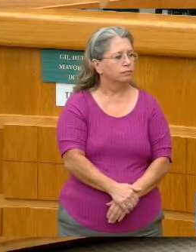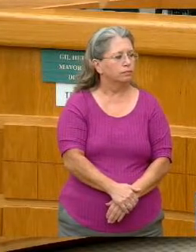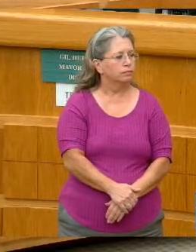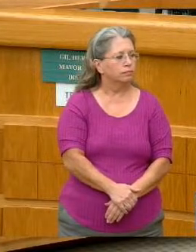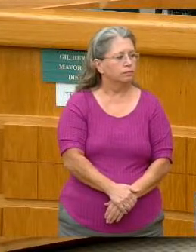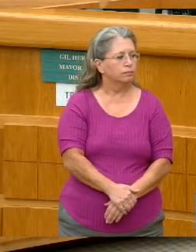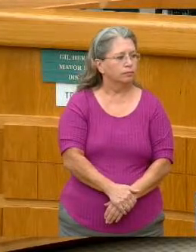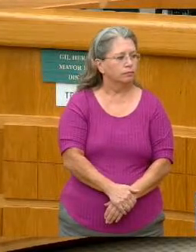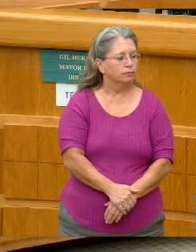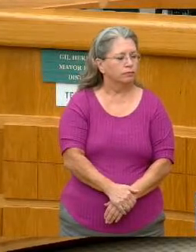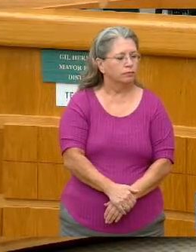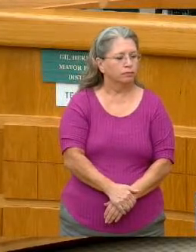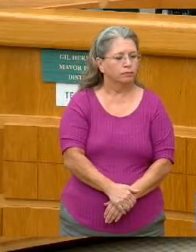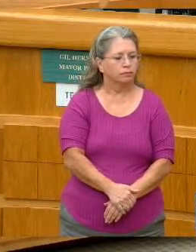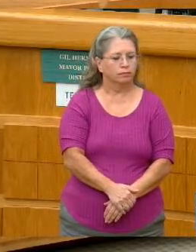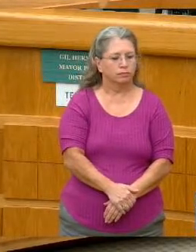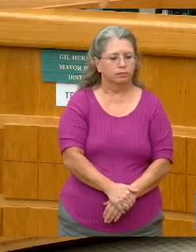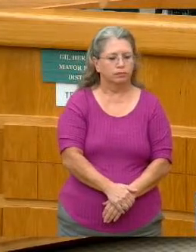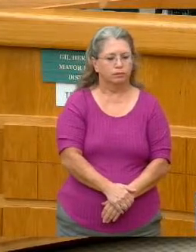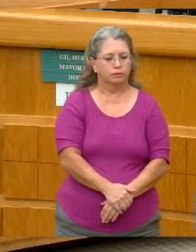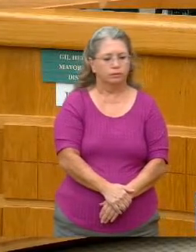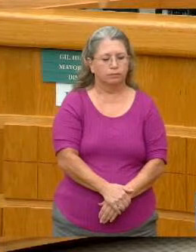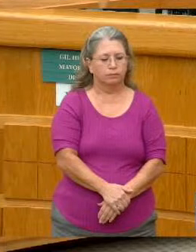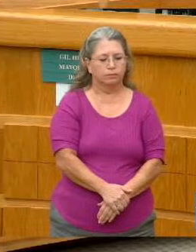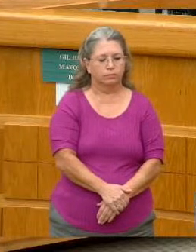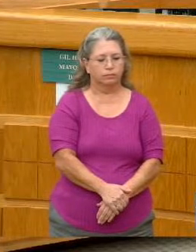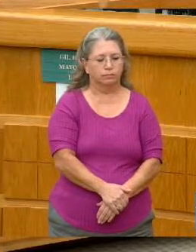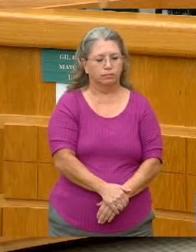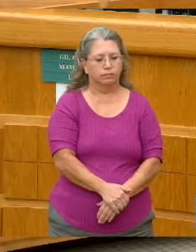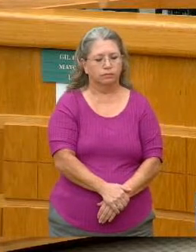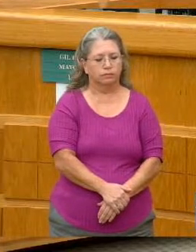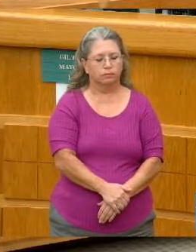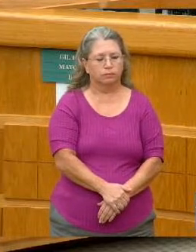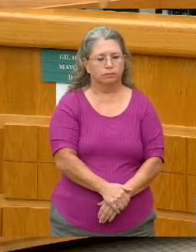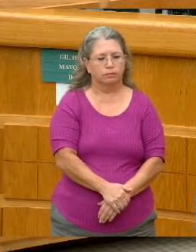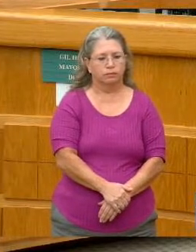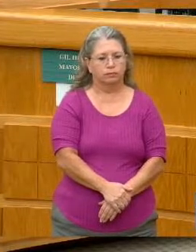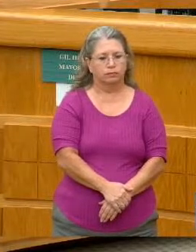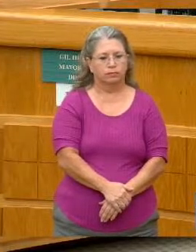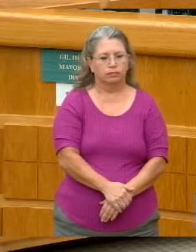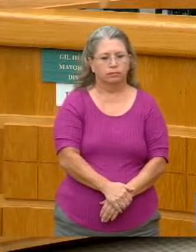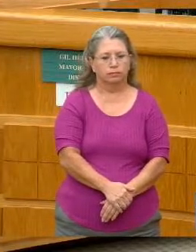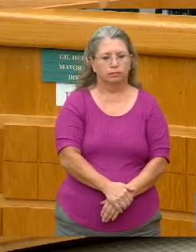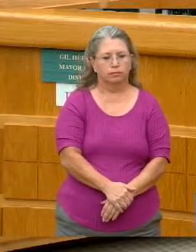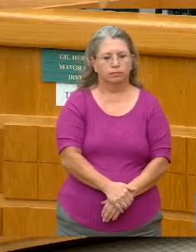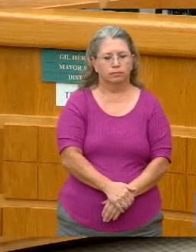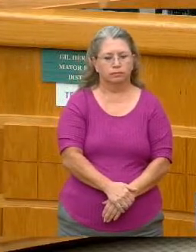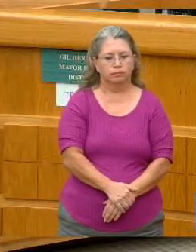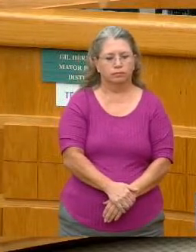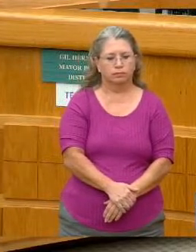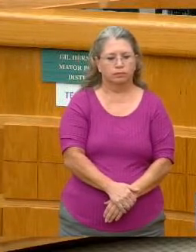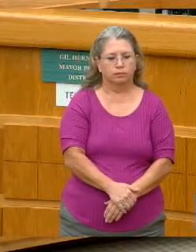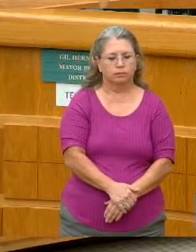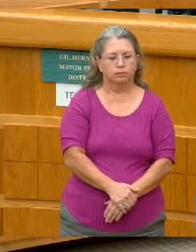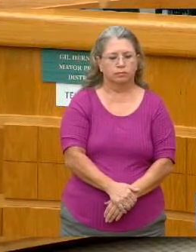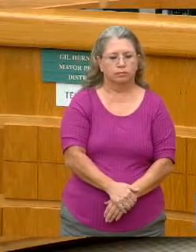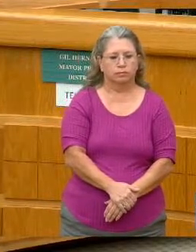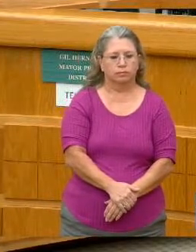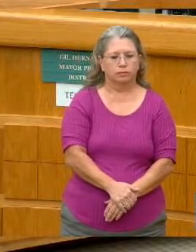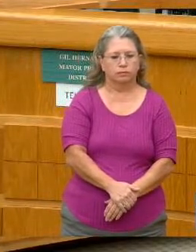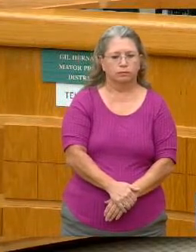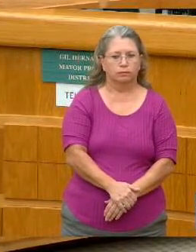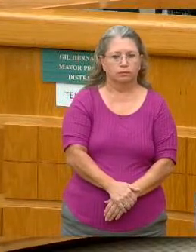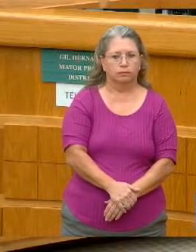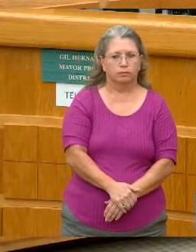en nuestra área. Se estima que el número de fatalidades también vaya en disminución. Los estudios con teléfonos celulares predicen que el radio de transmisión